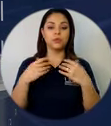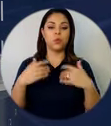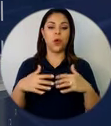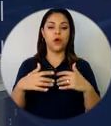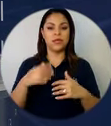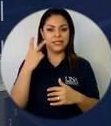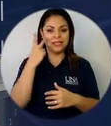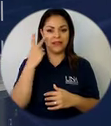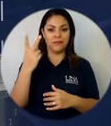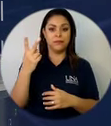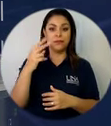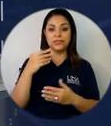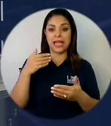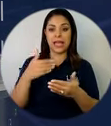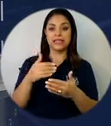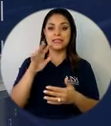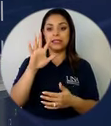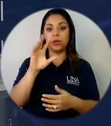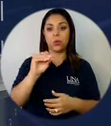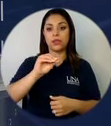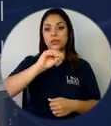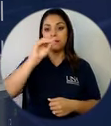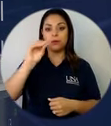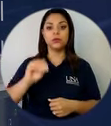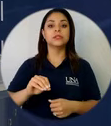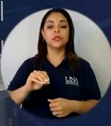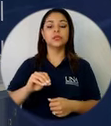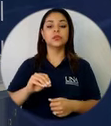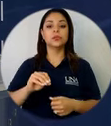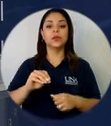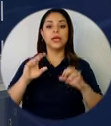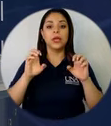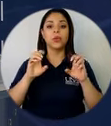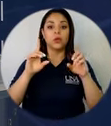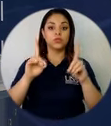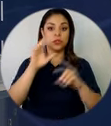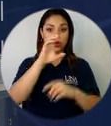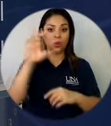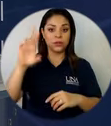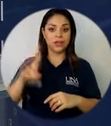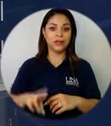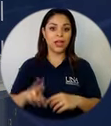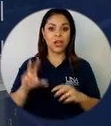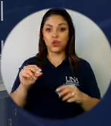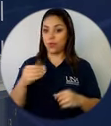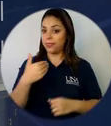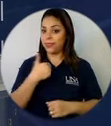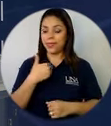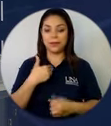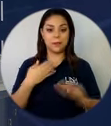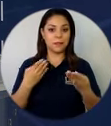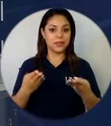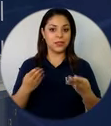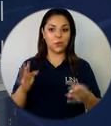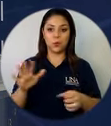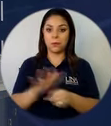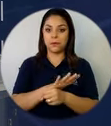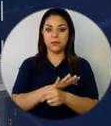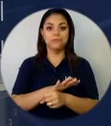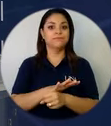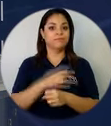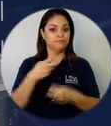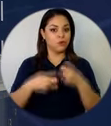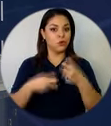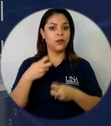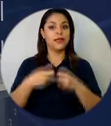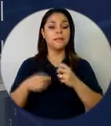ya sabemos que cerca del 50% de la población de Costa Rica no tiene secundaria completa, que ya eso es un gran problema para el